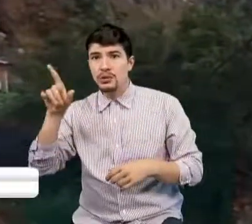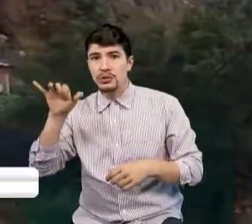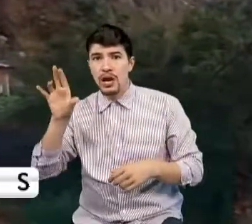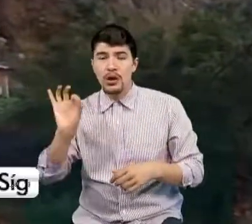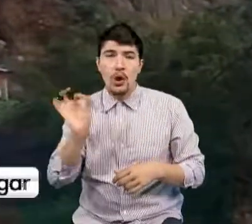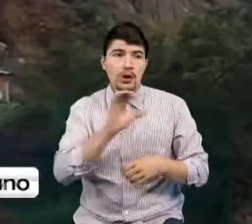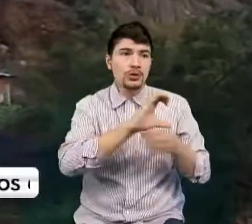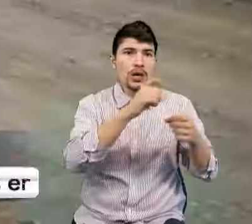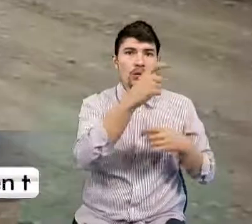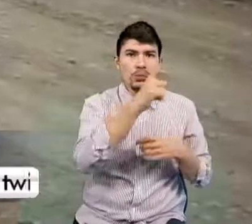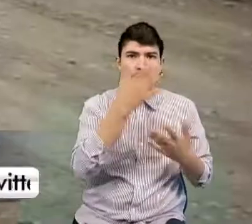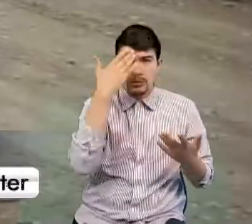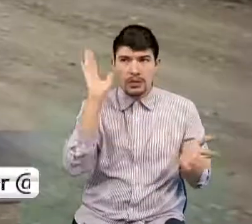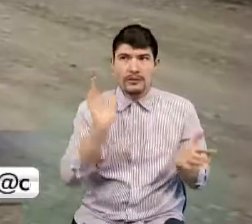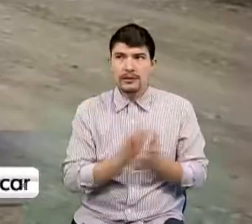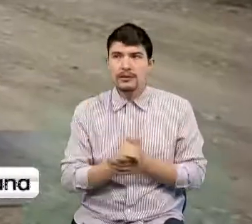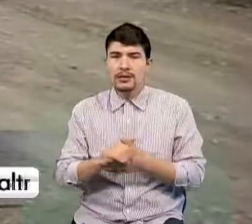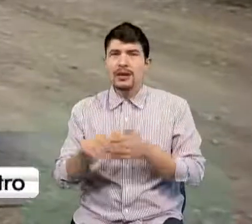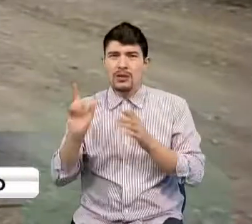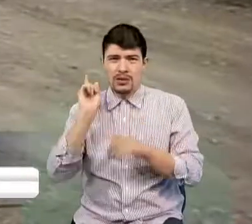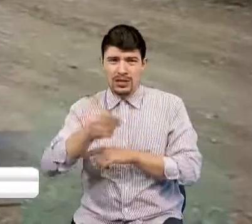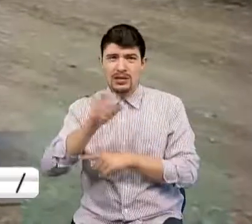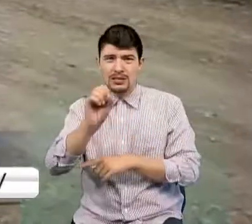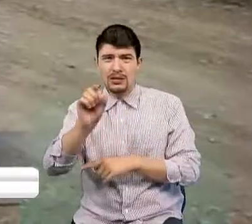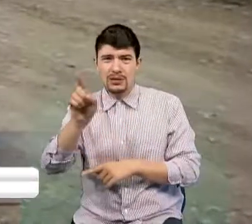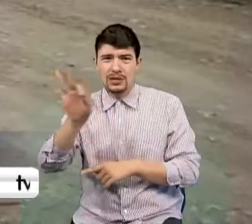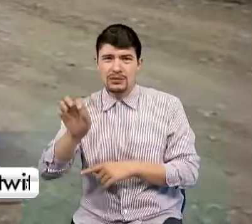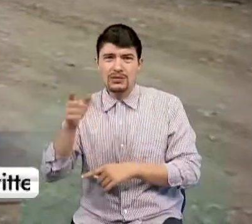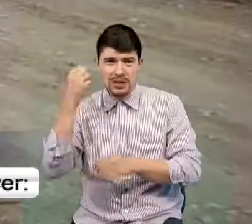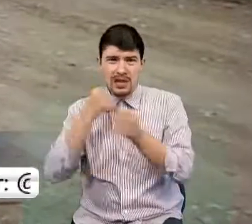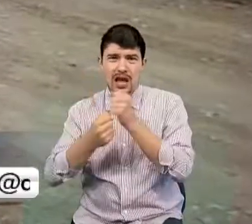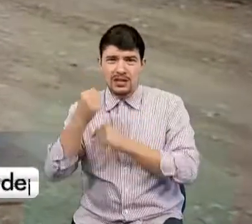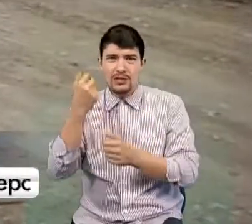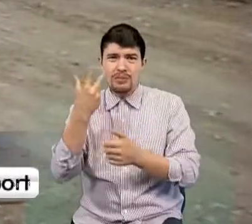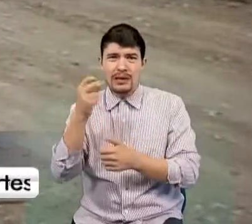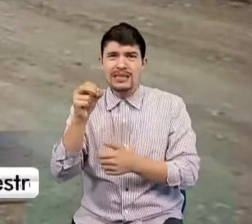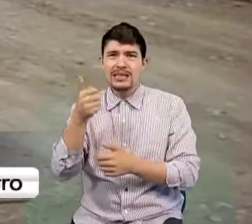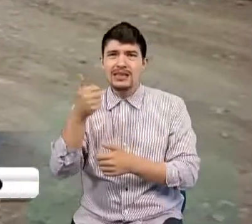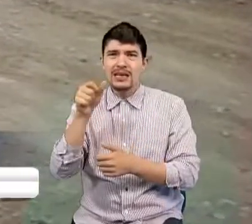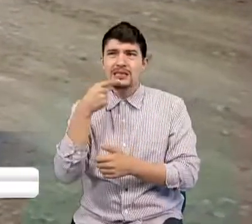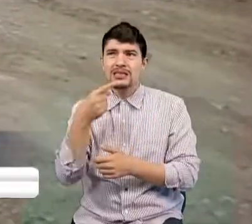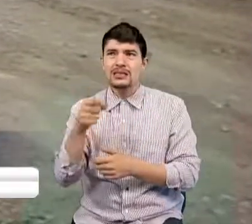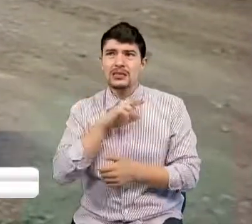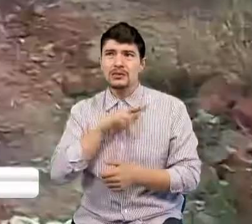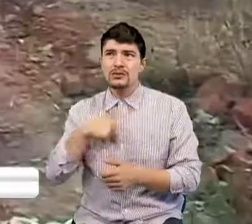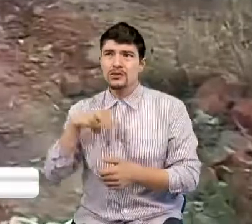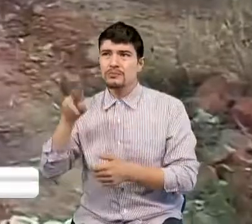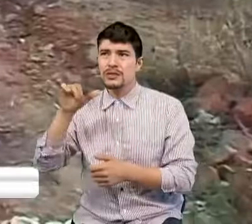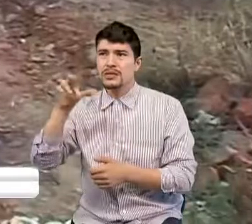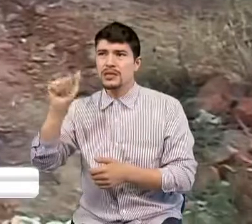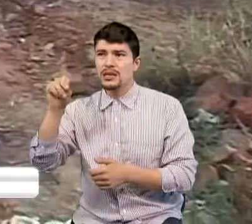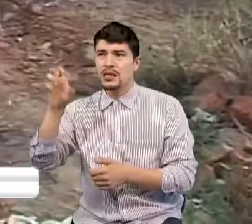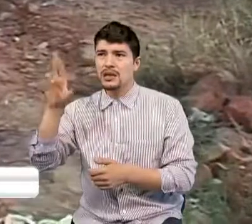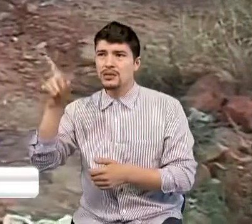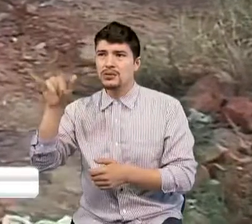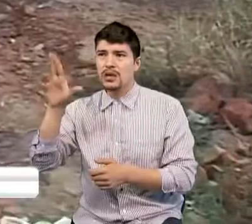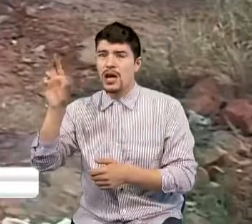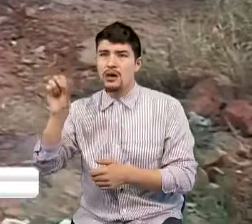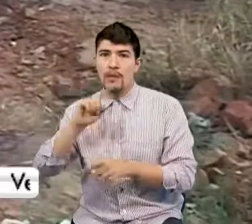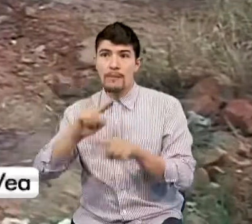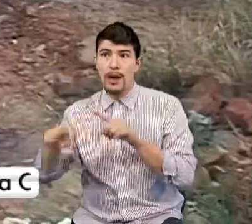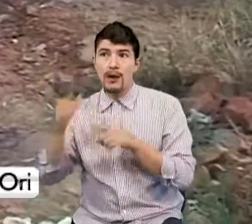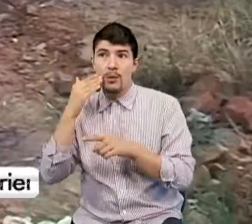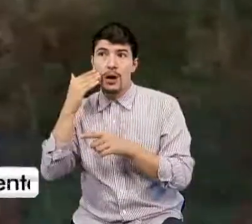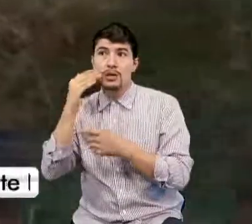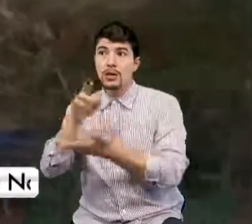ciudad de cúcuta por una ordenanza a la 0 18 el 16 de diciembre de 2010 dice que somos de villa del rosario pero a la hora de